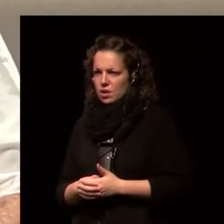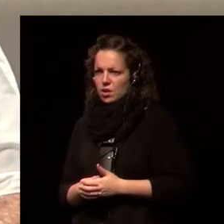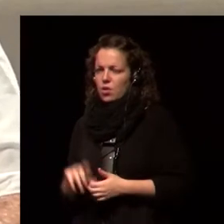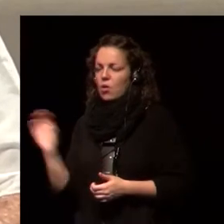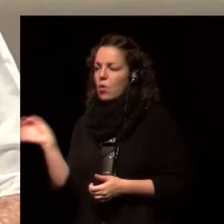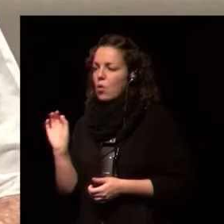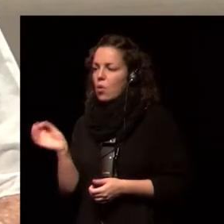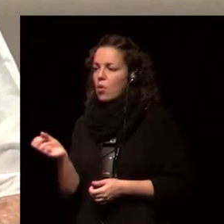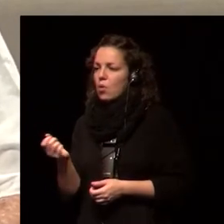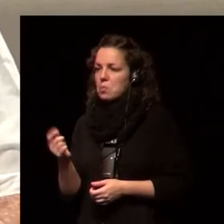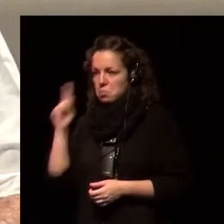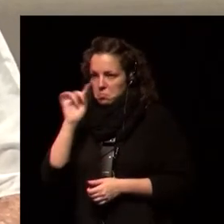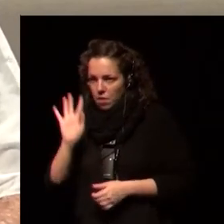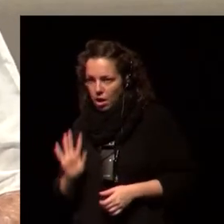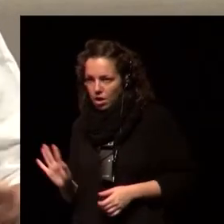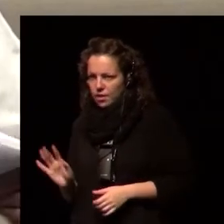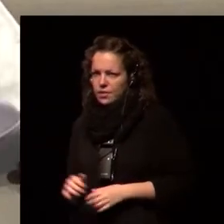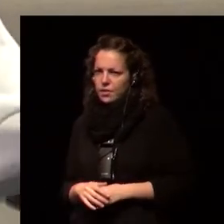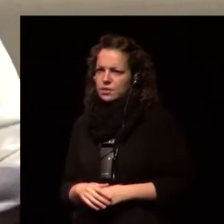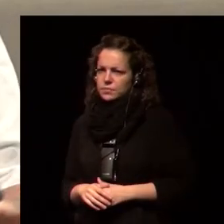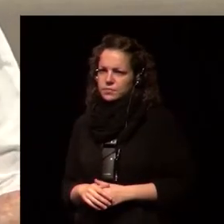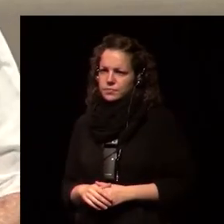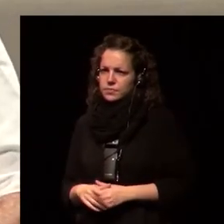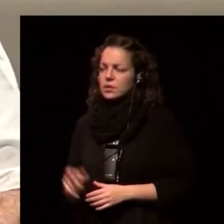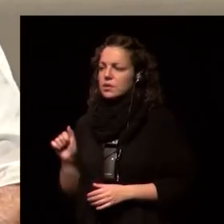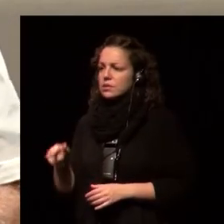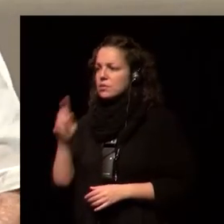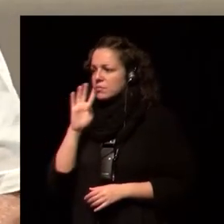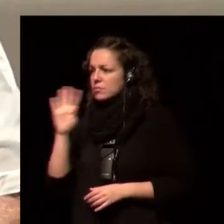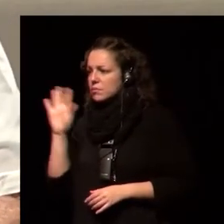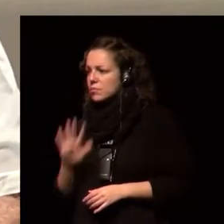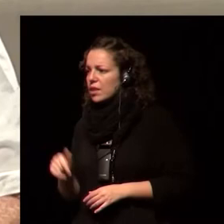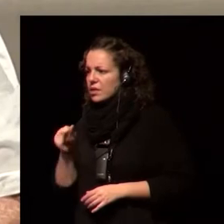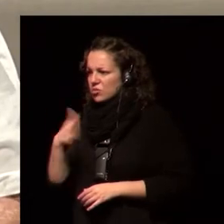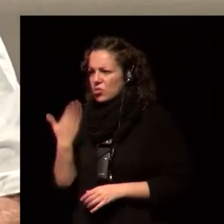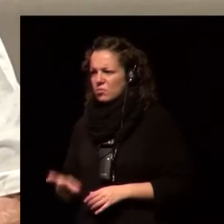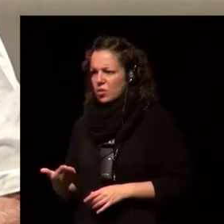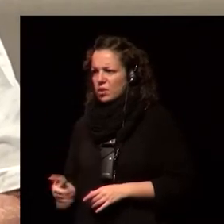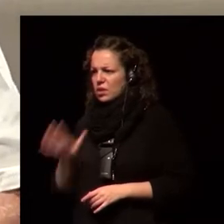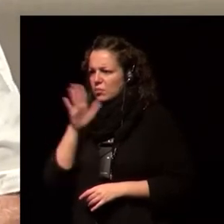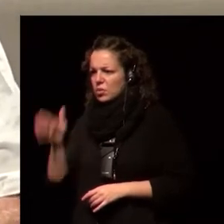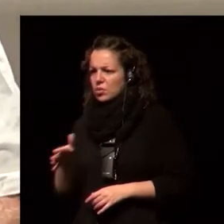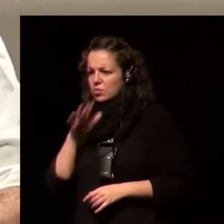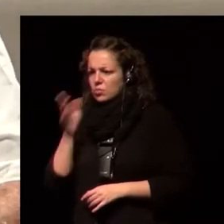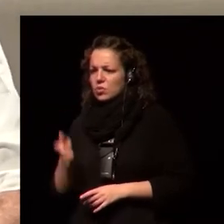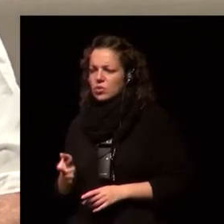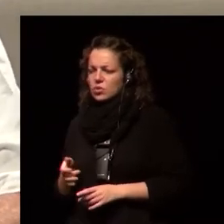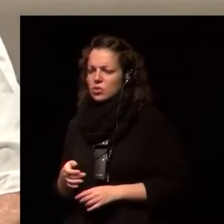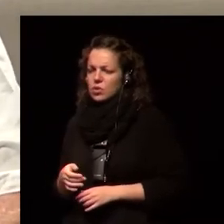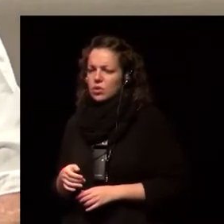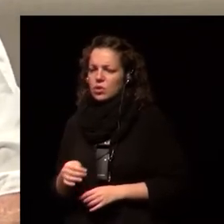o así lo parecería. Y lo de así lo parecería es importante, porque tenemos que